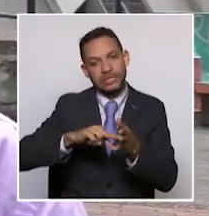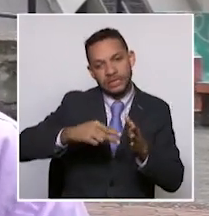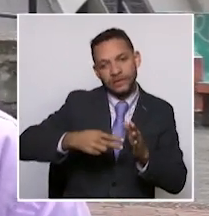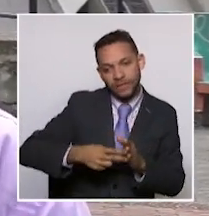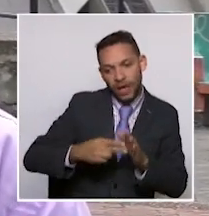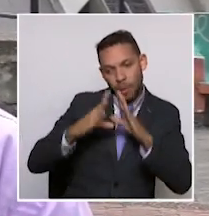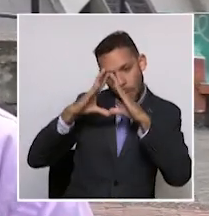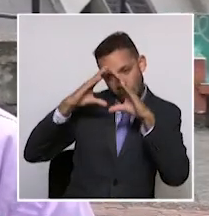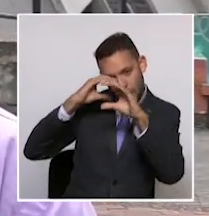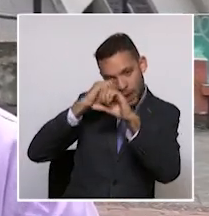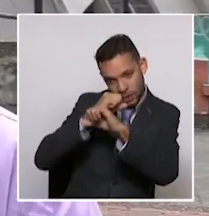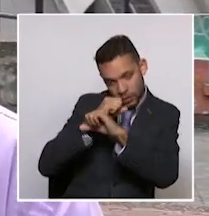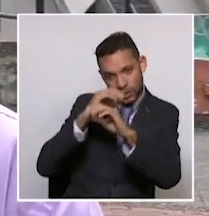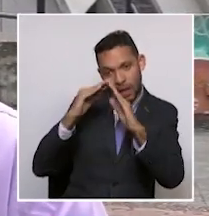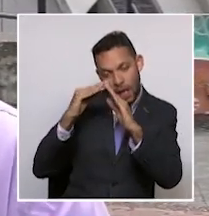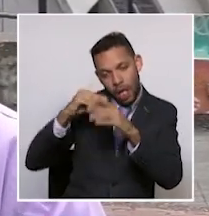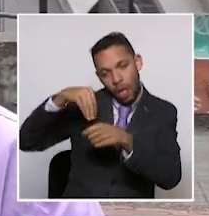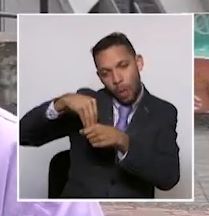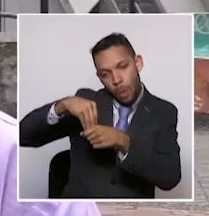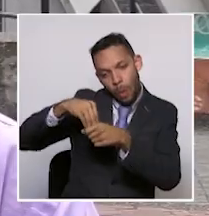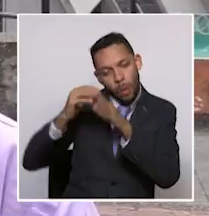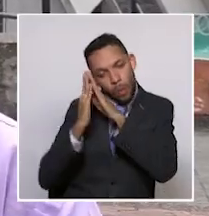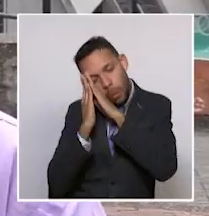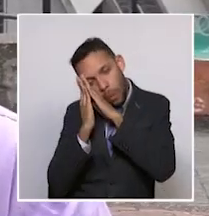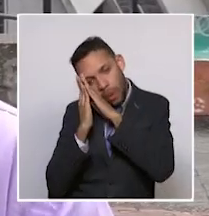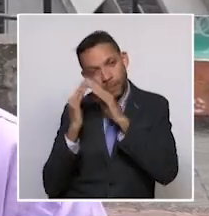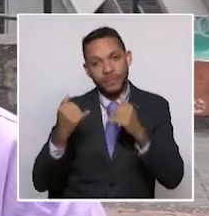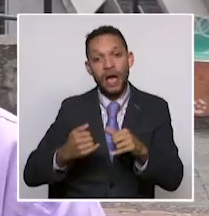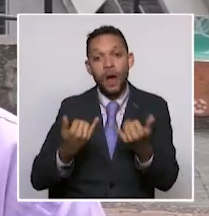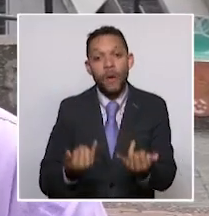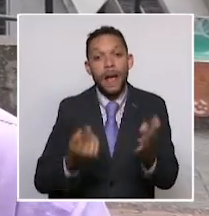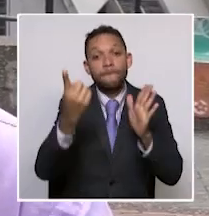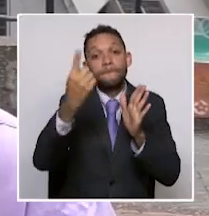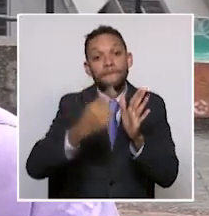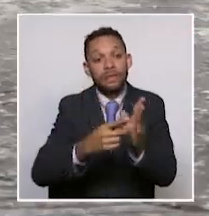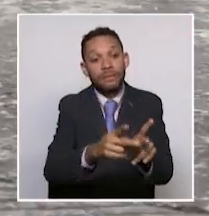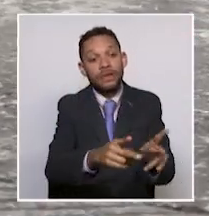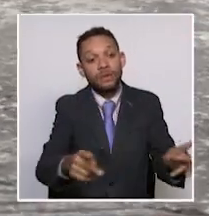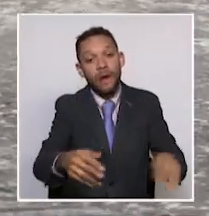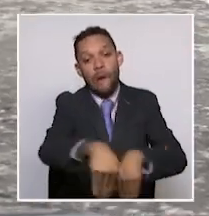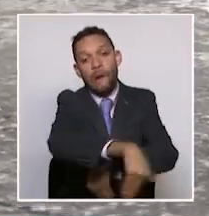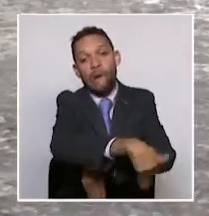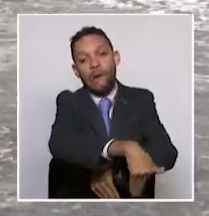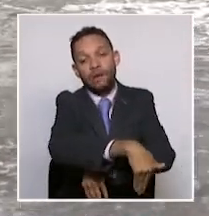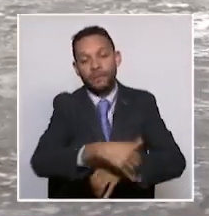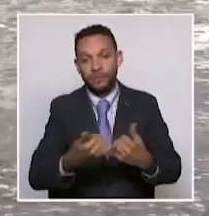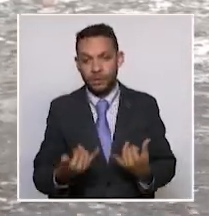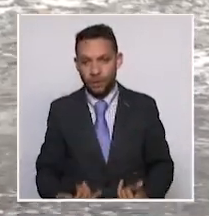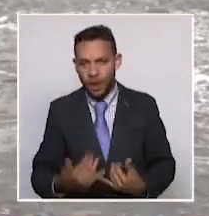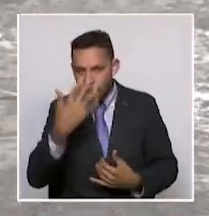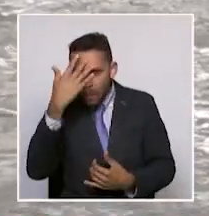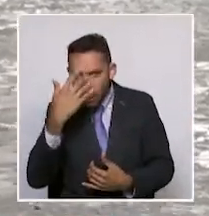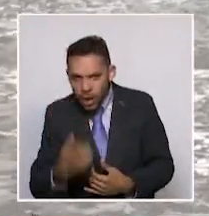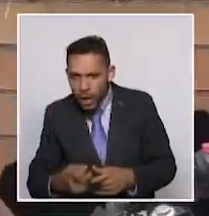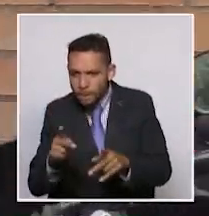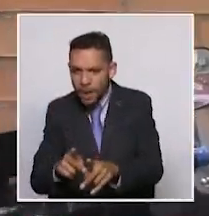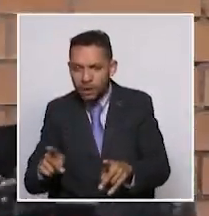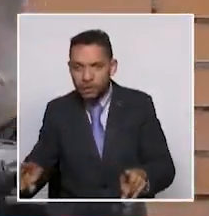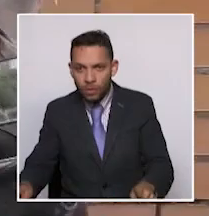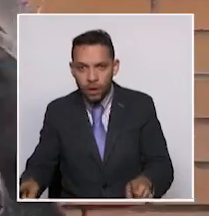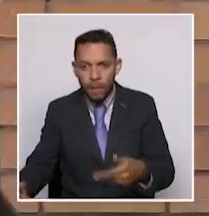de paso se cerraran en este momento, habría 1,000 personas en situación de calle. ¿Pero cuál es el motivo que hace que las